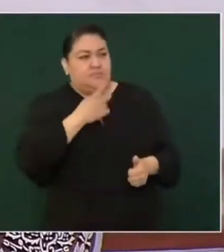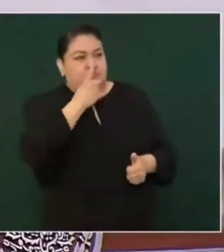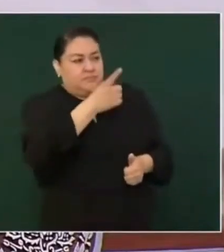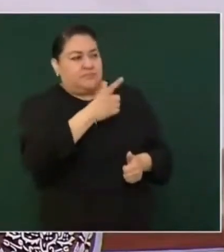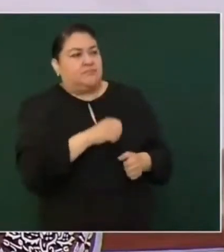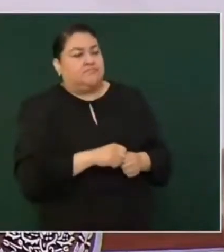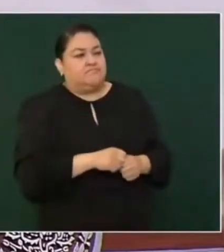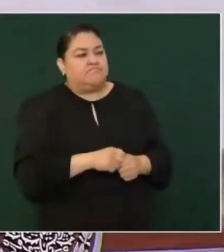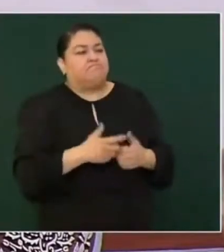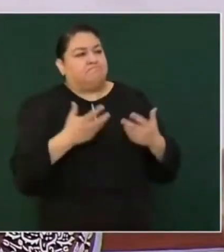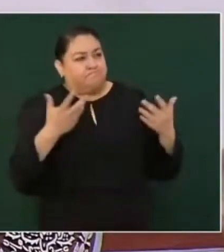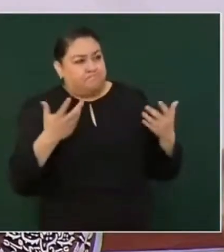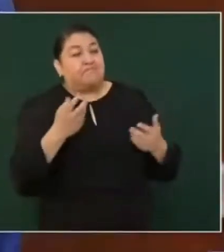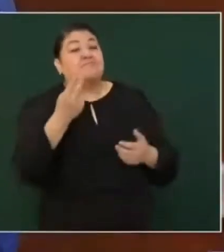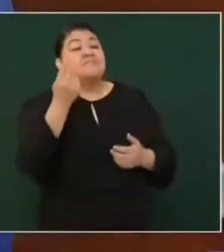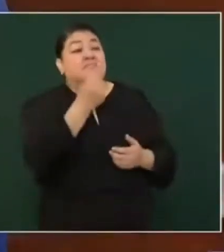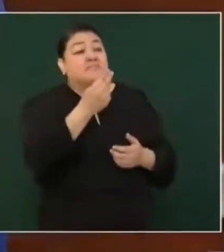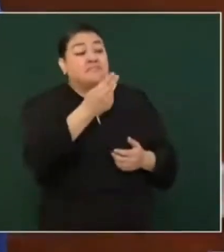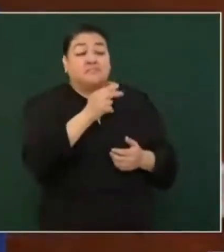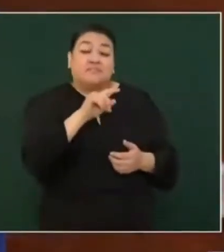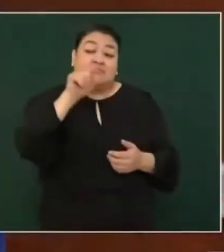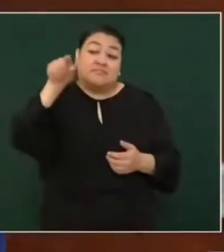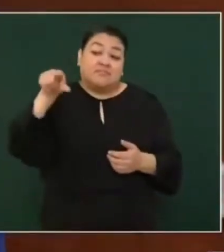hay que confiar